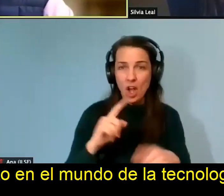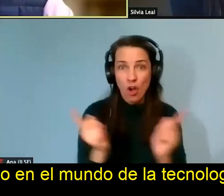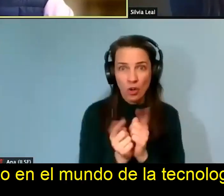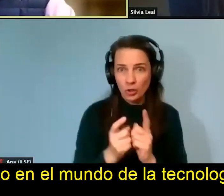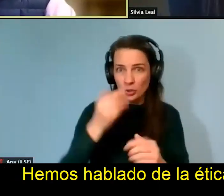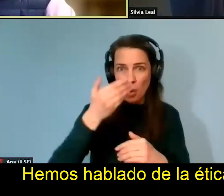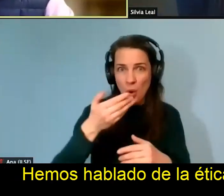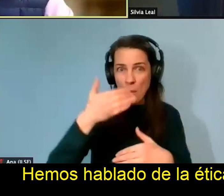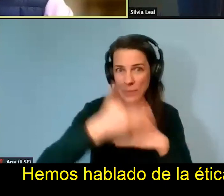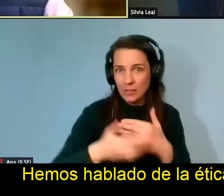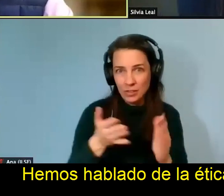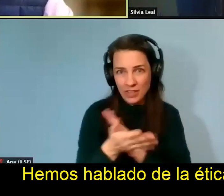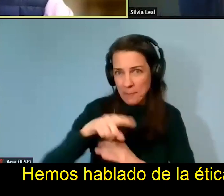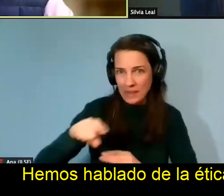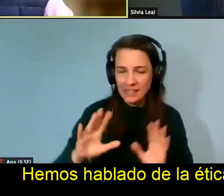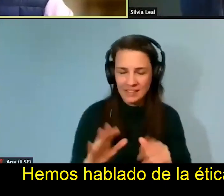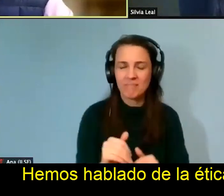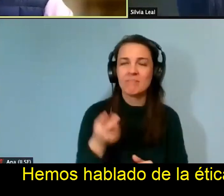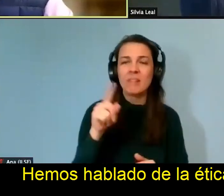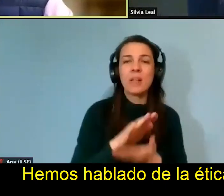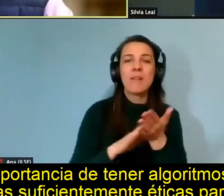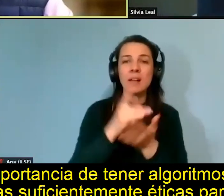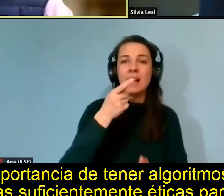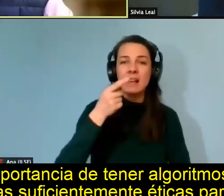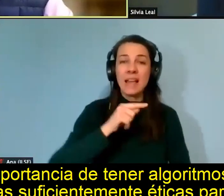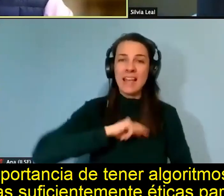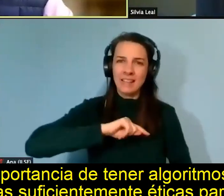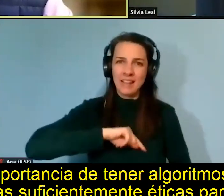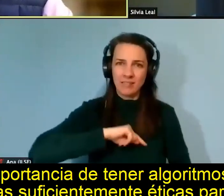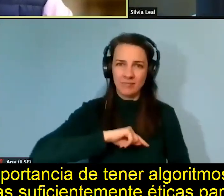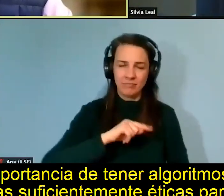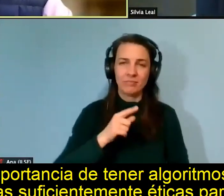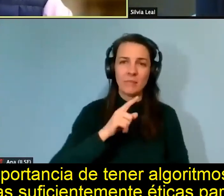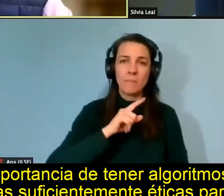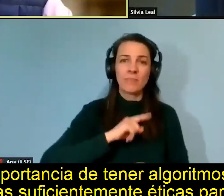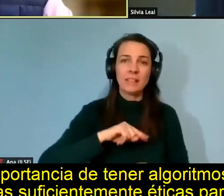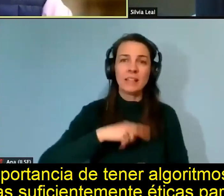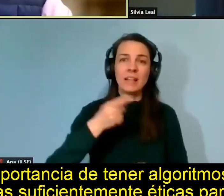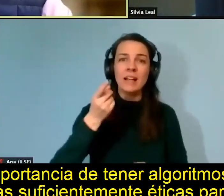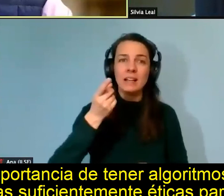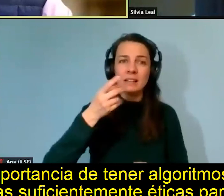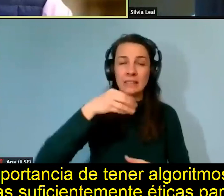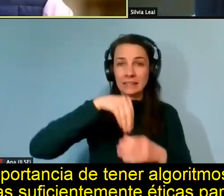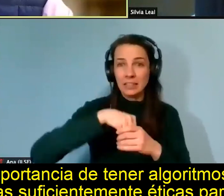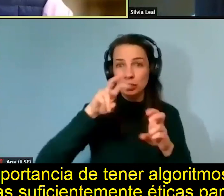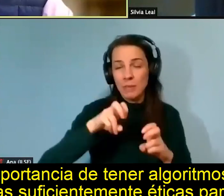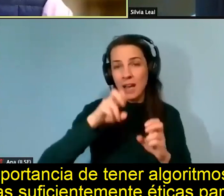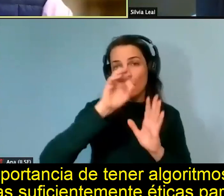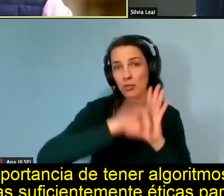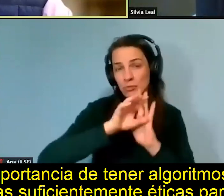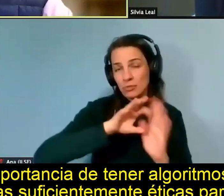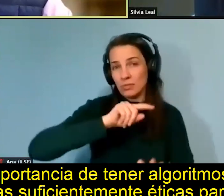meses. Hemos hablado de la ética y la importancia de tener algoritmos éticos, pero sobre